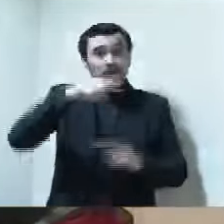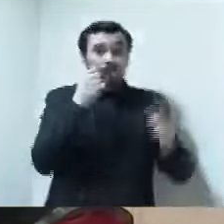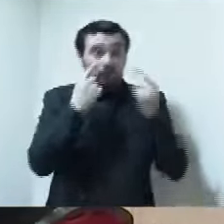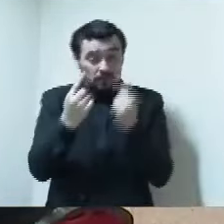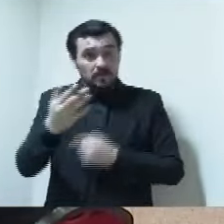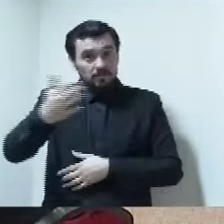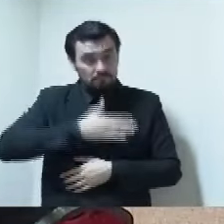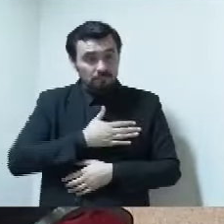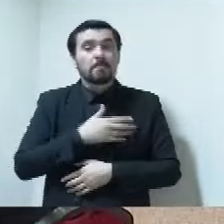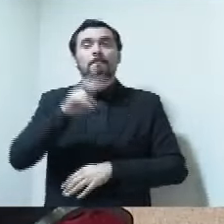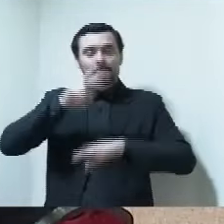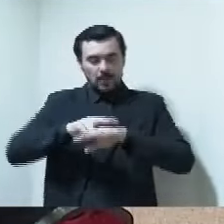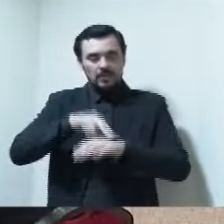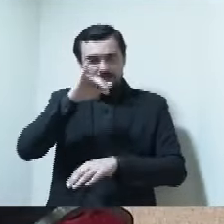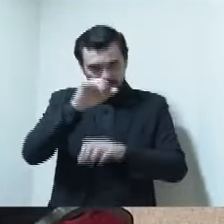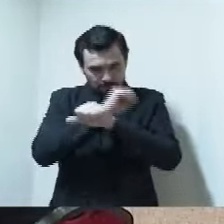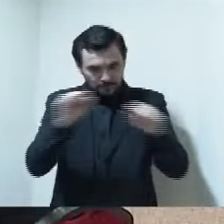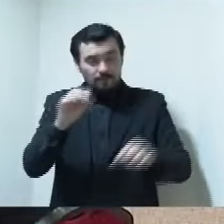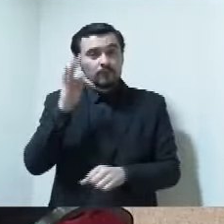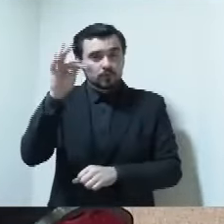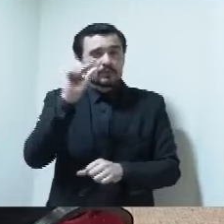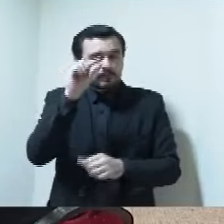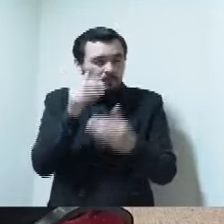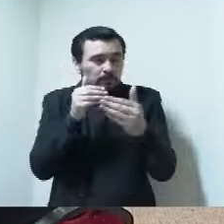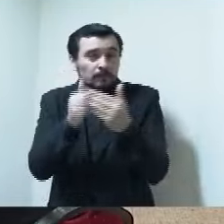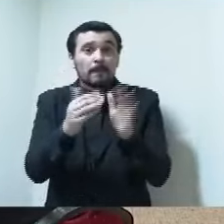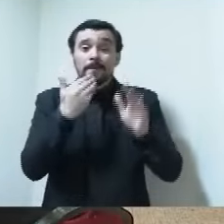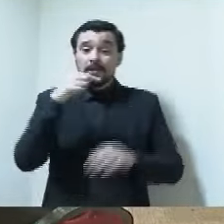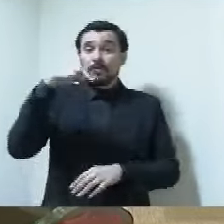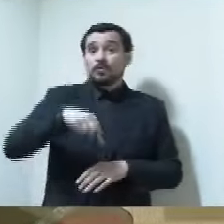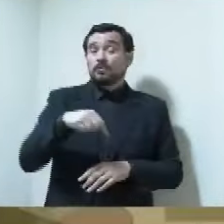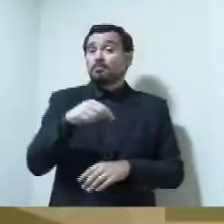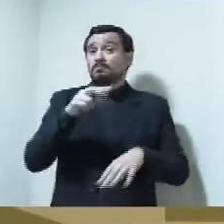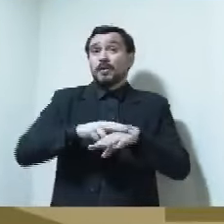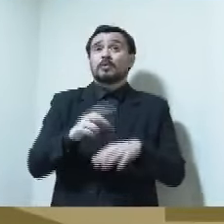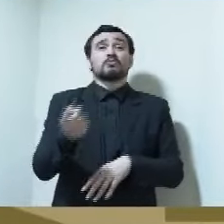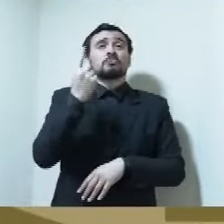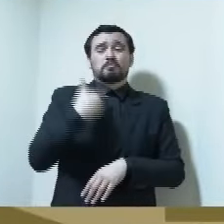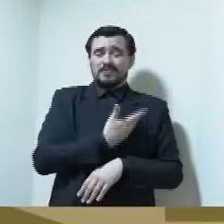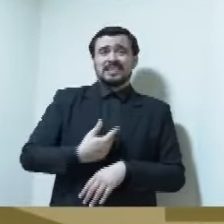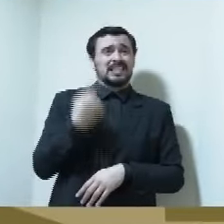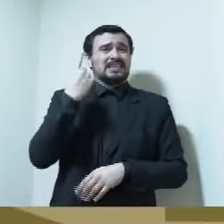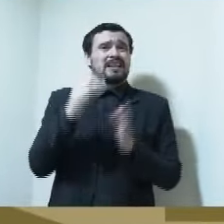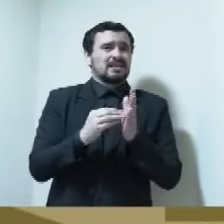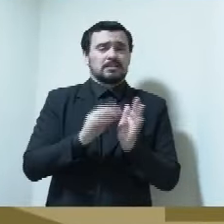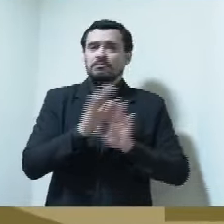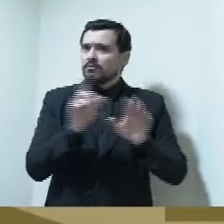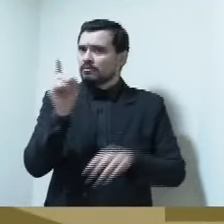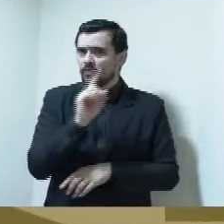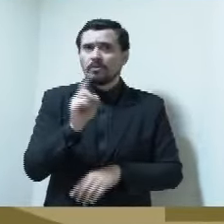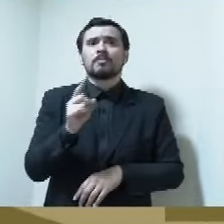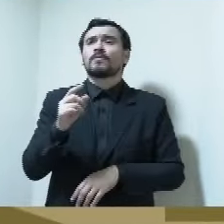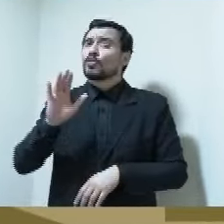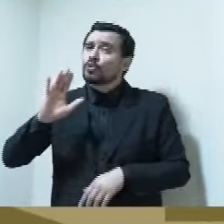Paraguay es posible y está cada vez más cerca. Pero este país no lo hace solo el presidente y su equipo. Este país lo